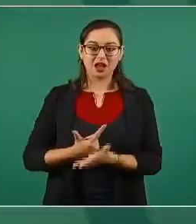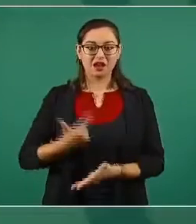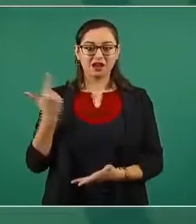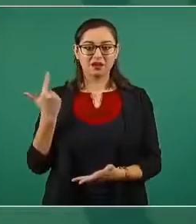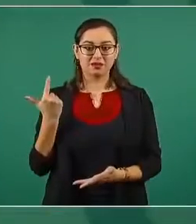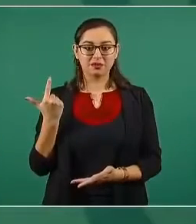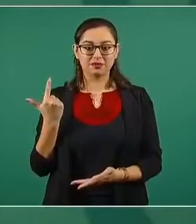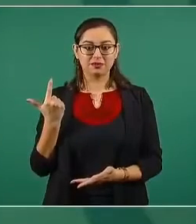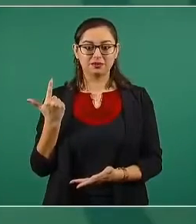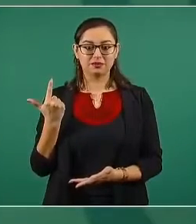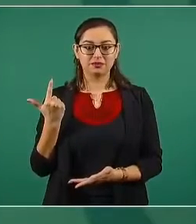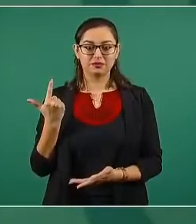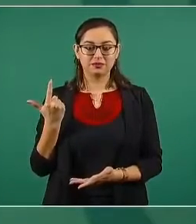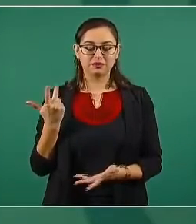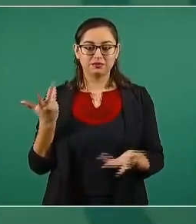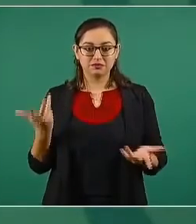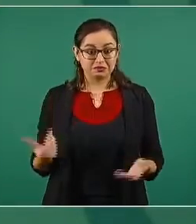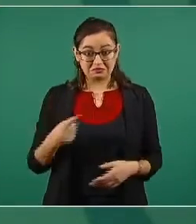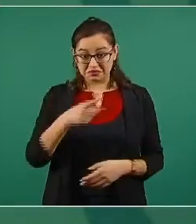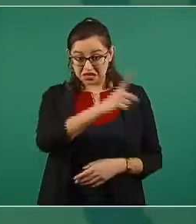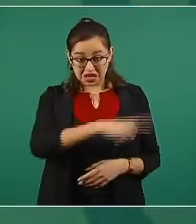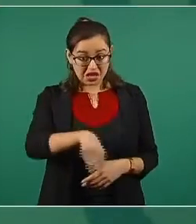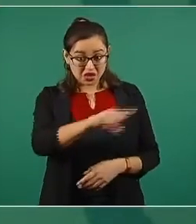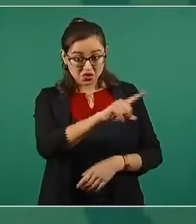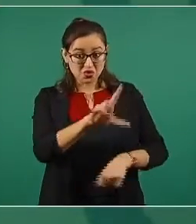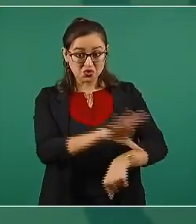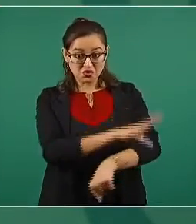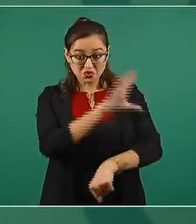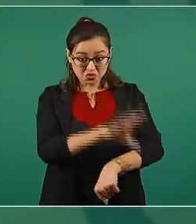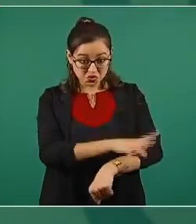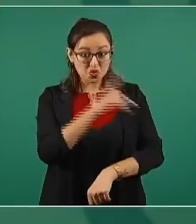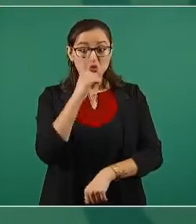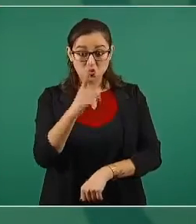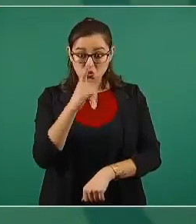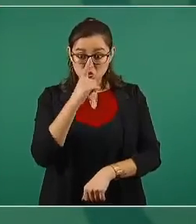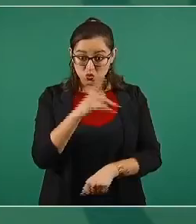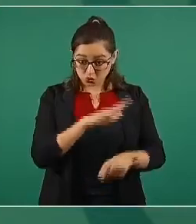para el abasto de la energía eléctrica.